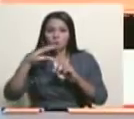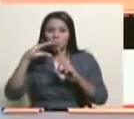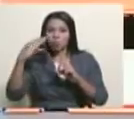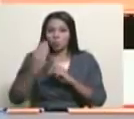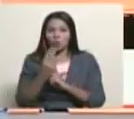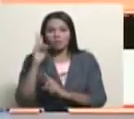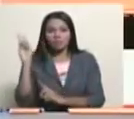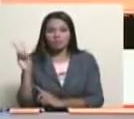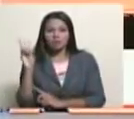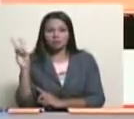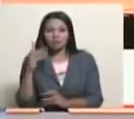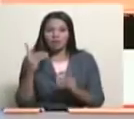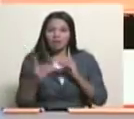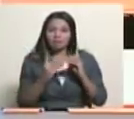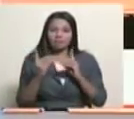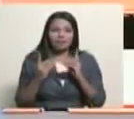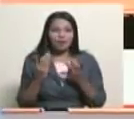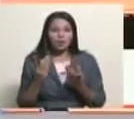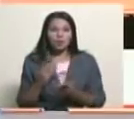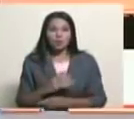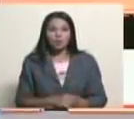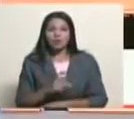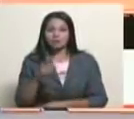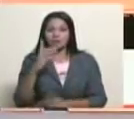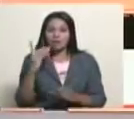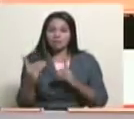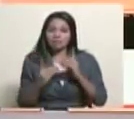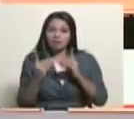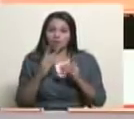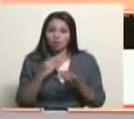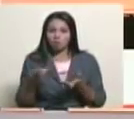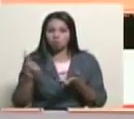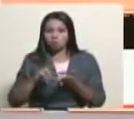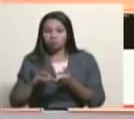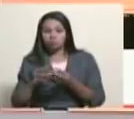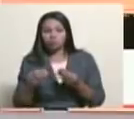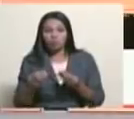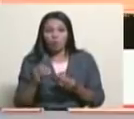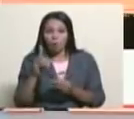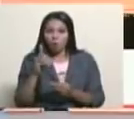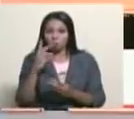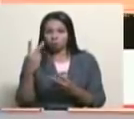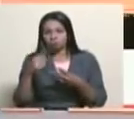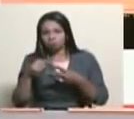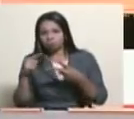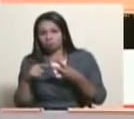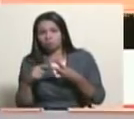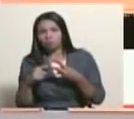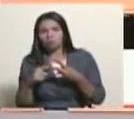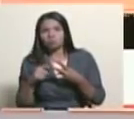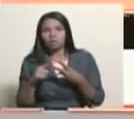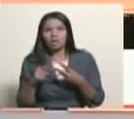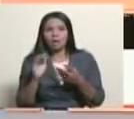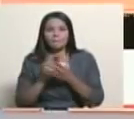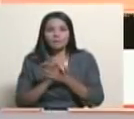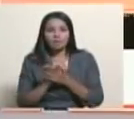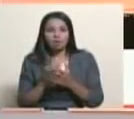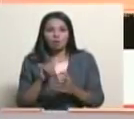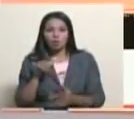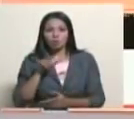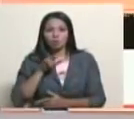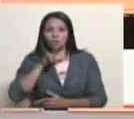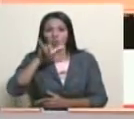diálogo. De ese diálogo quiero reivindicar dos expresiones ahorita, compañeros de la Dirección